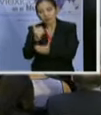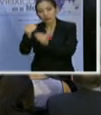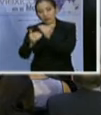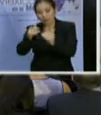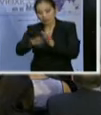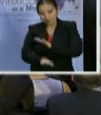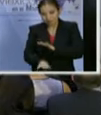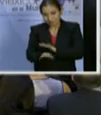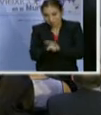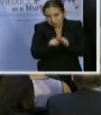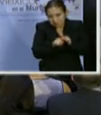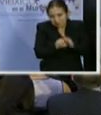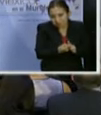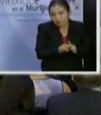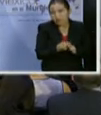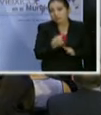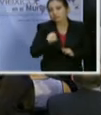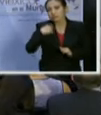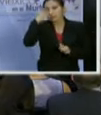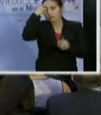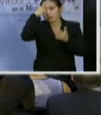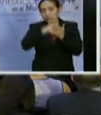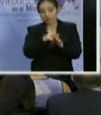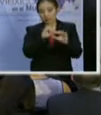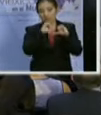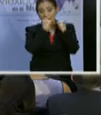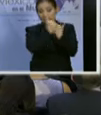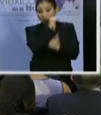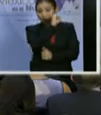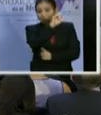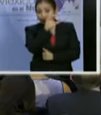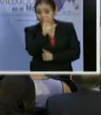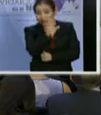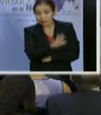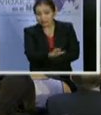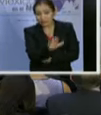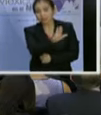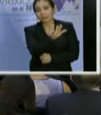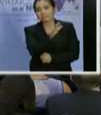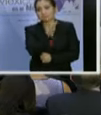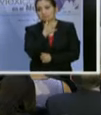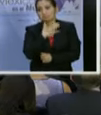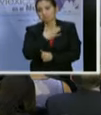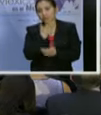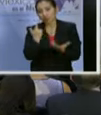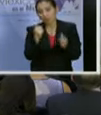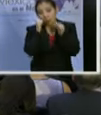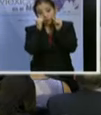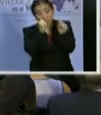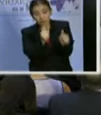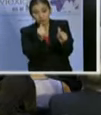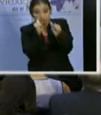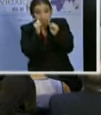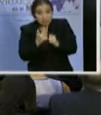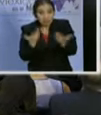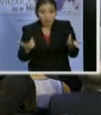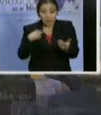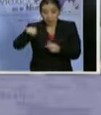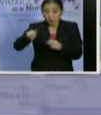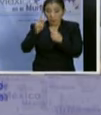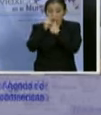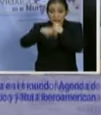las bases. Entonces, creemos que las organizaciones de la sociedad civil estamos siendo tomadas en cuenta, pero que en un país